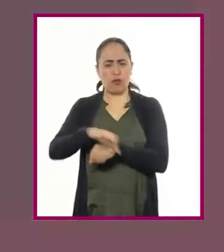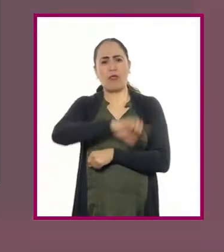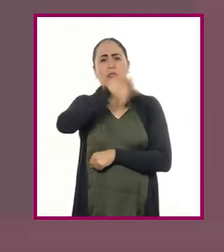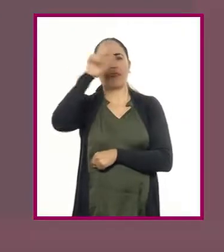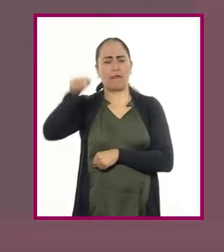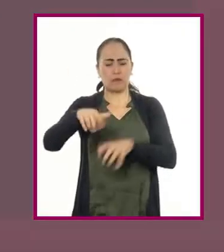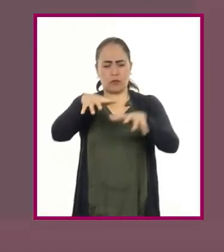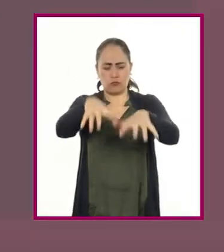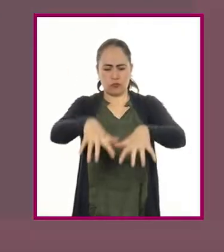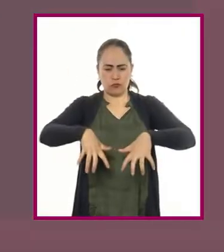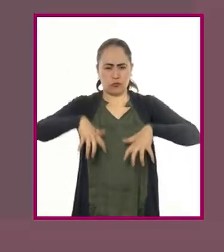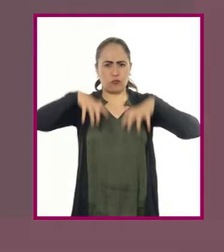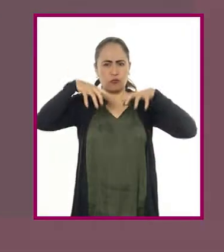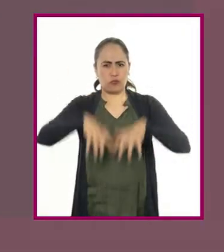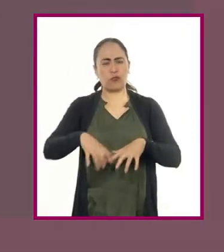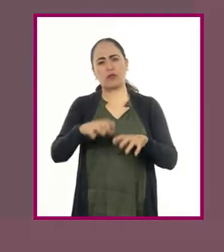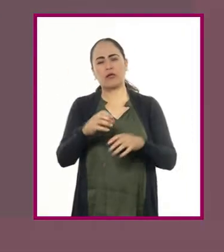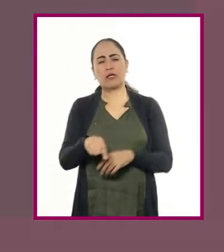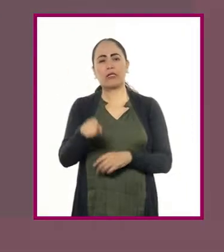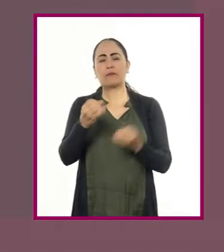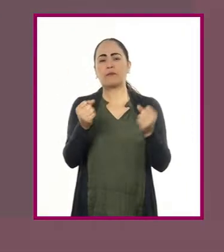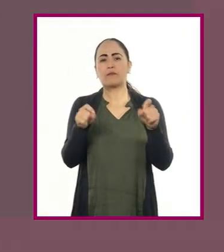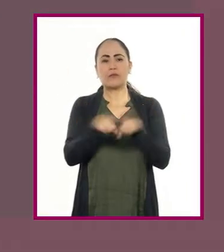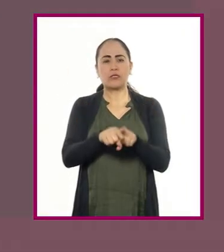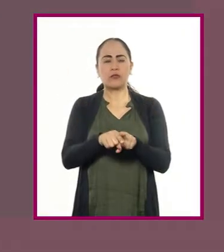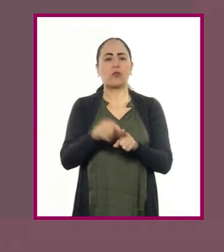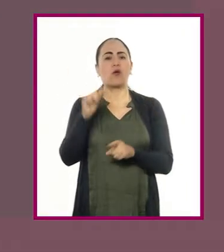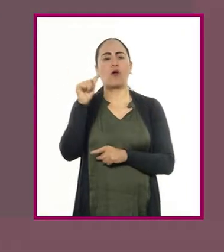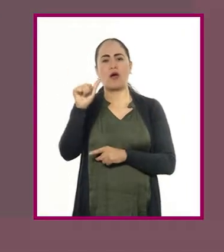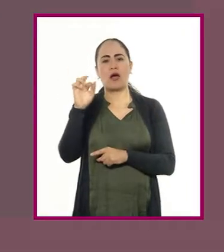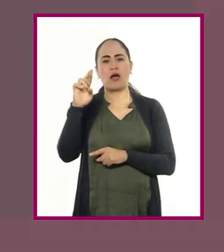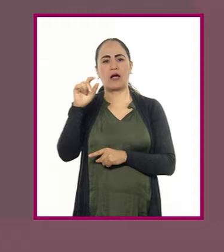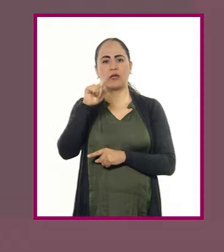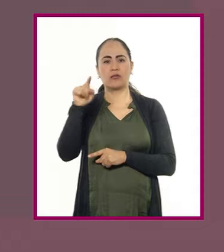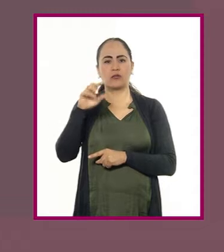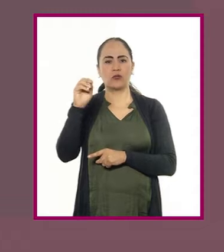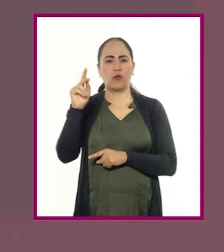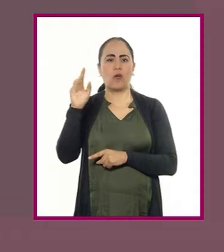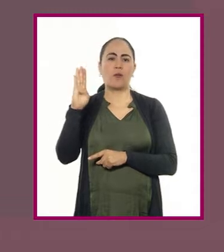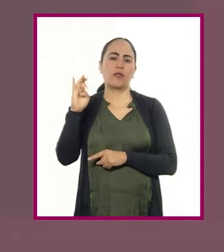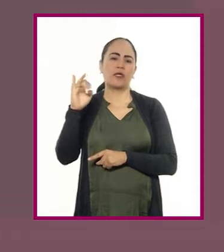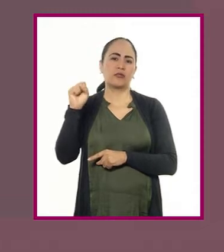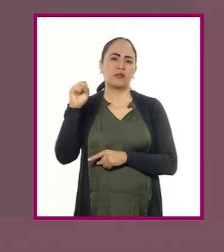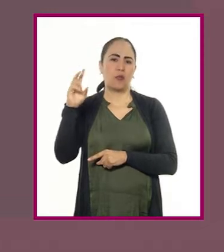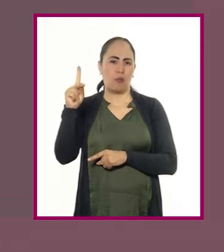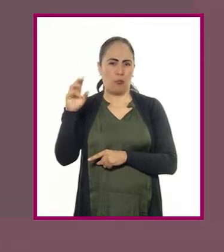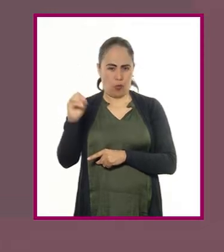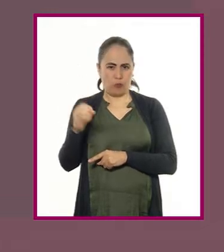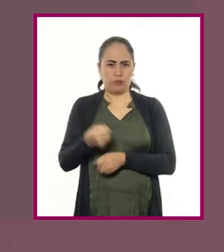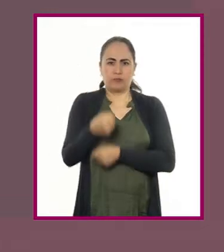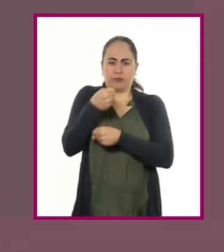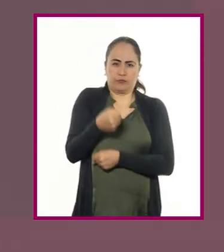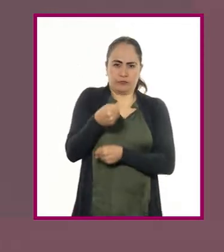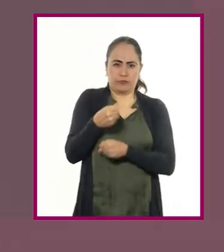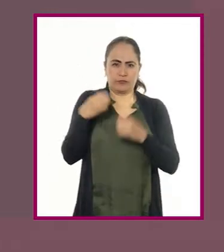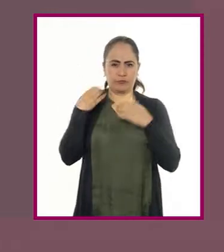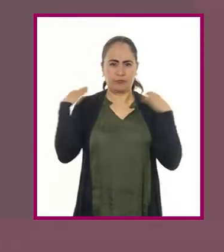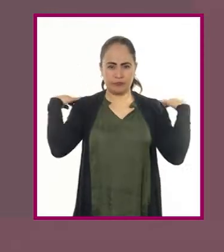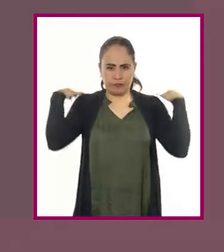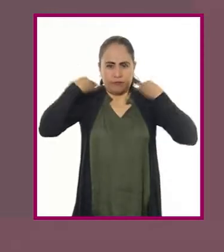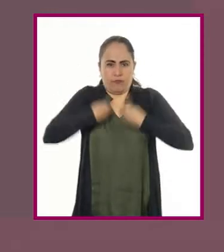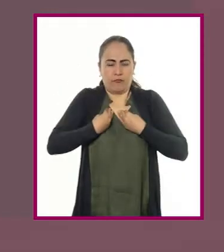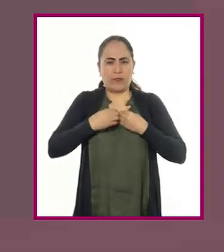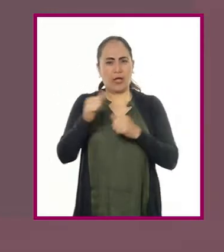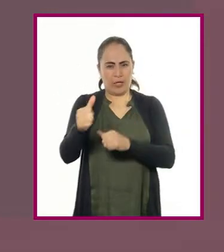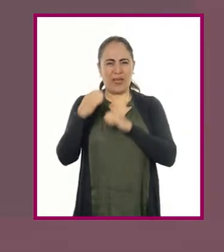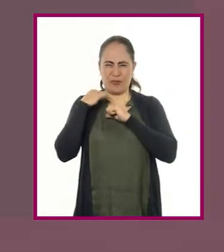la catedral y el arzobispo, revestido con tiara, capa y báculo, símbolo de su autoridad, y cerrando